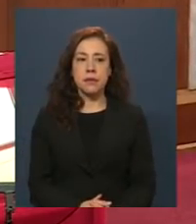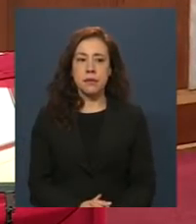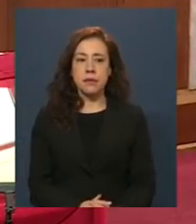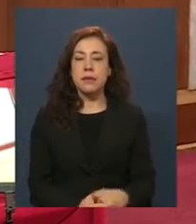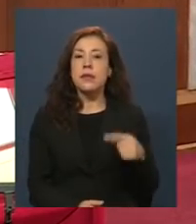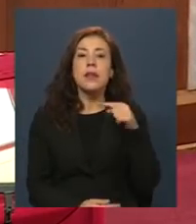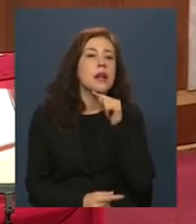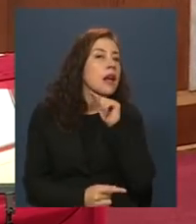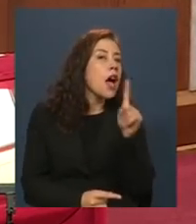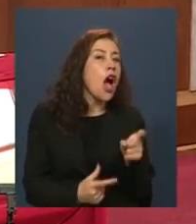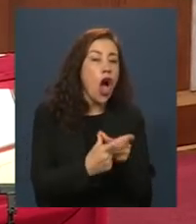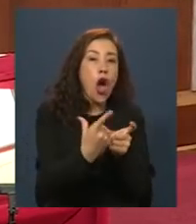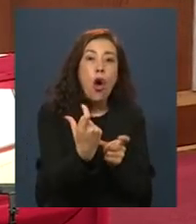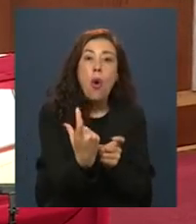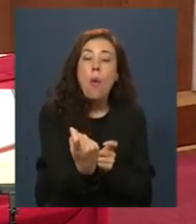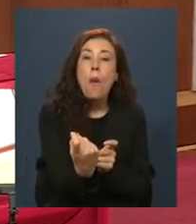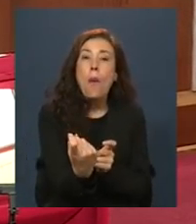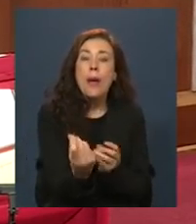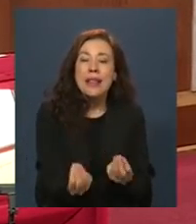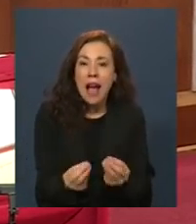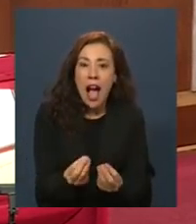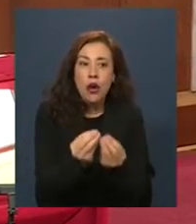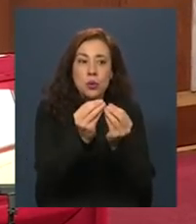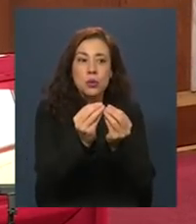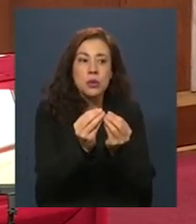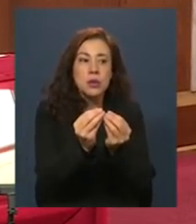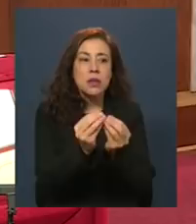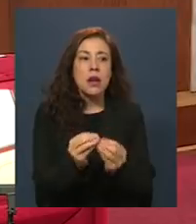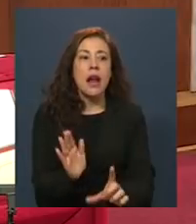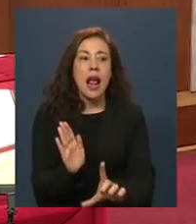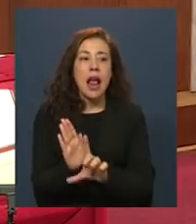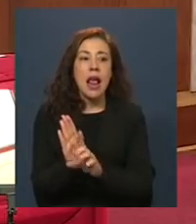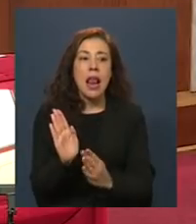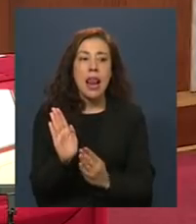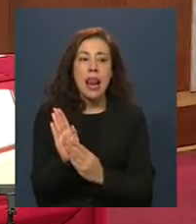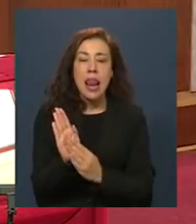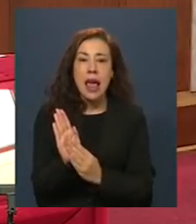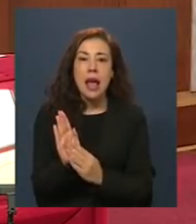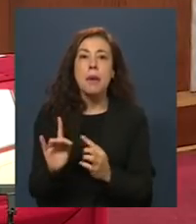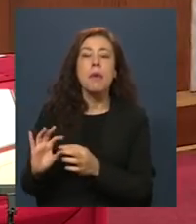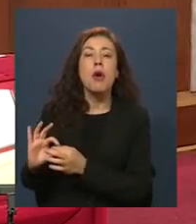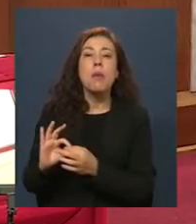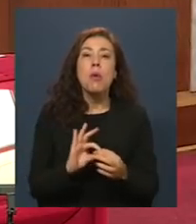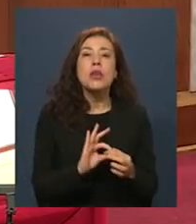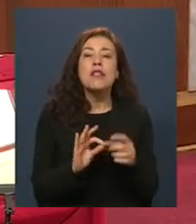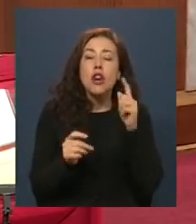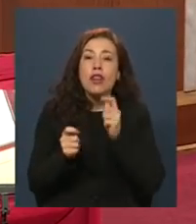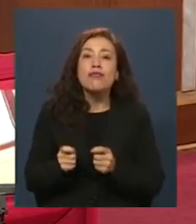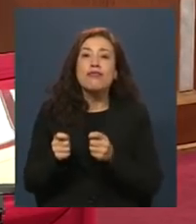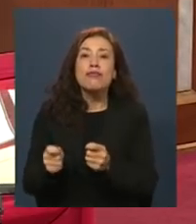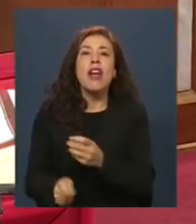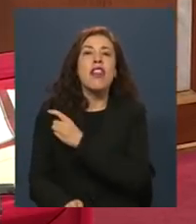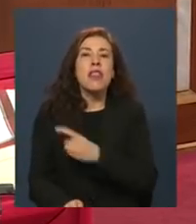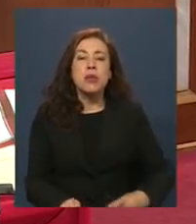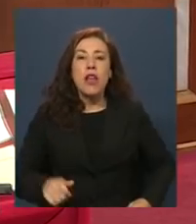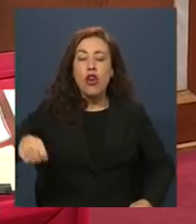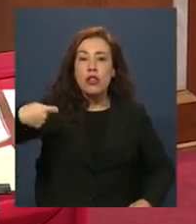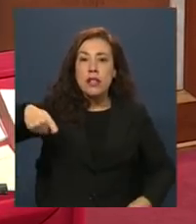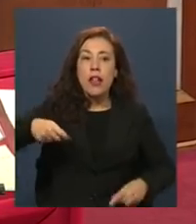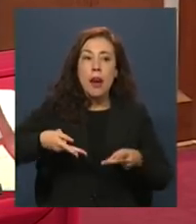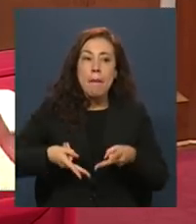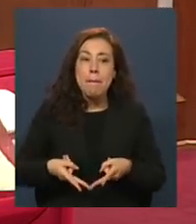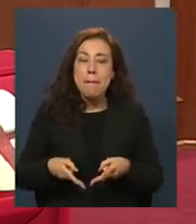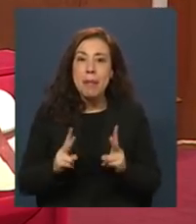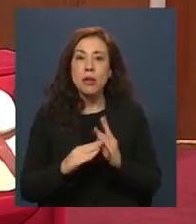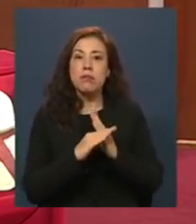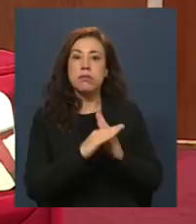a las cuentas que se van acumulando, una ley, producto de una moción parlamentaria, permitió